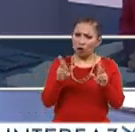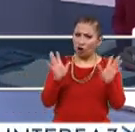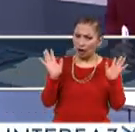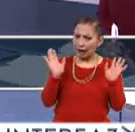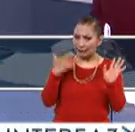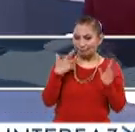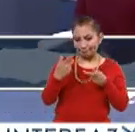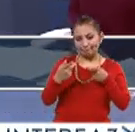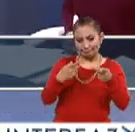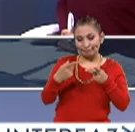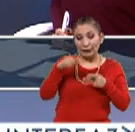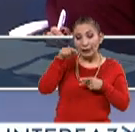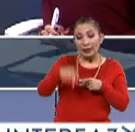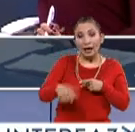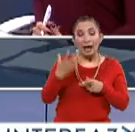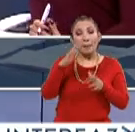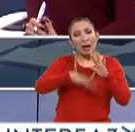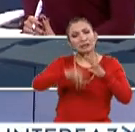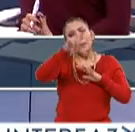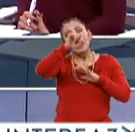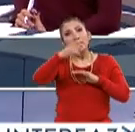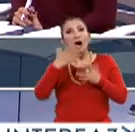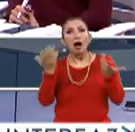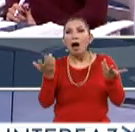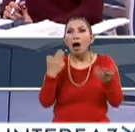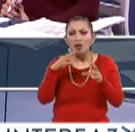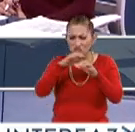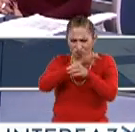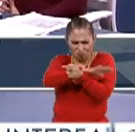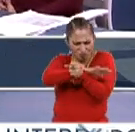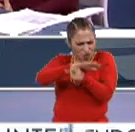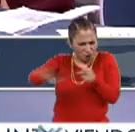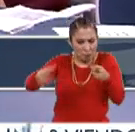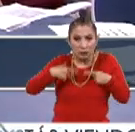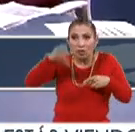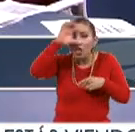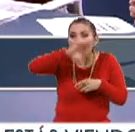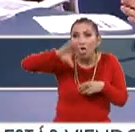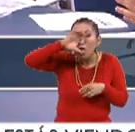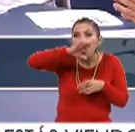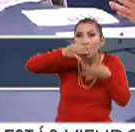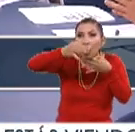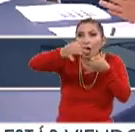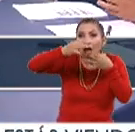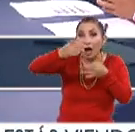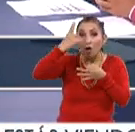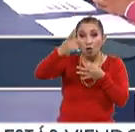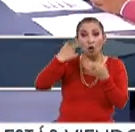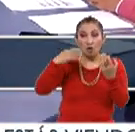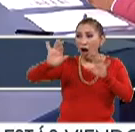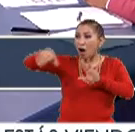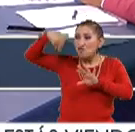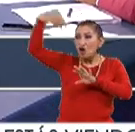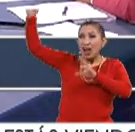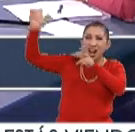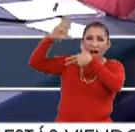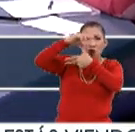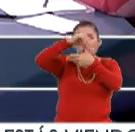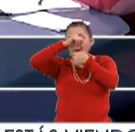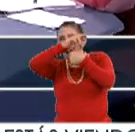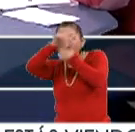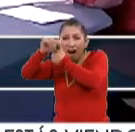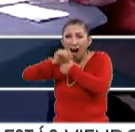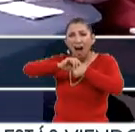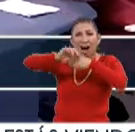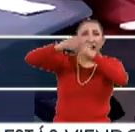se hizo. Y ahí en base 20, todos, estaba repleto aquello de curiosidad. Había un huracán afuera y todo,